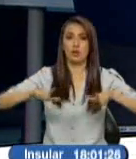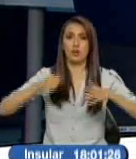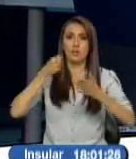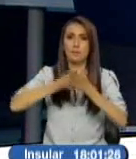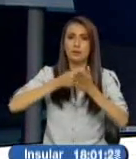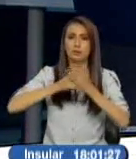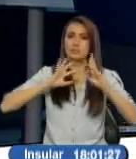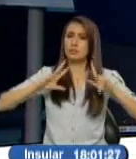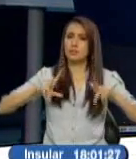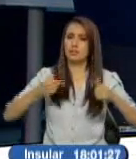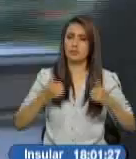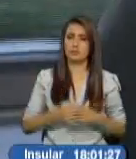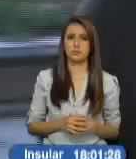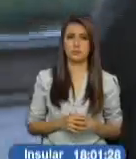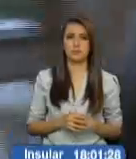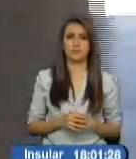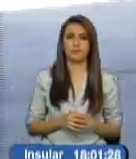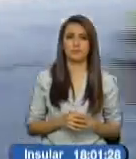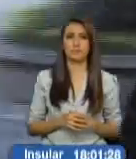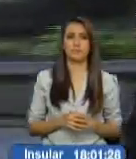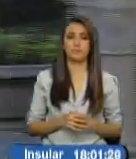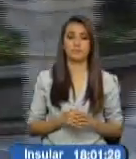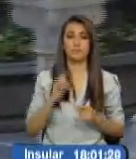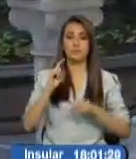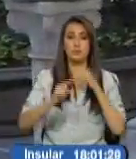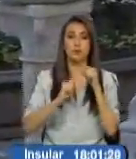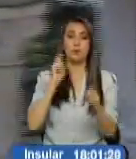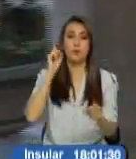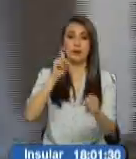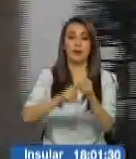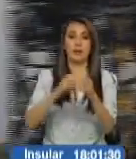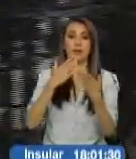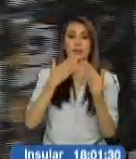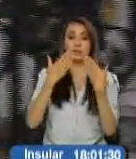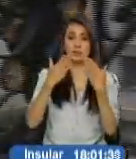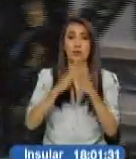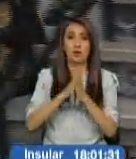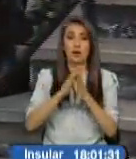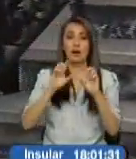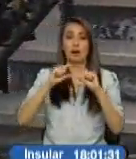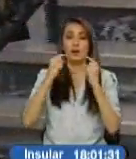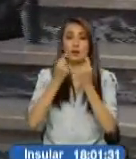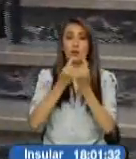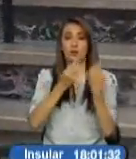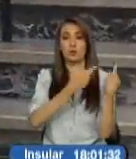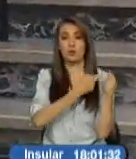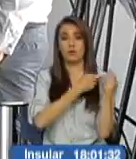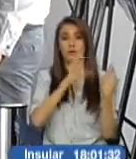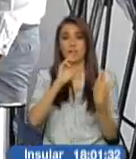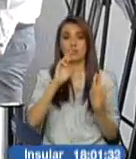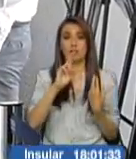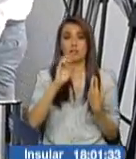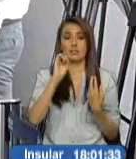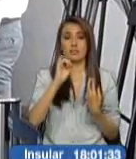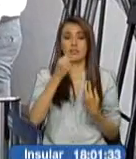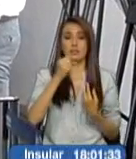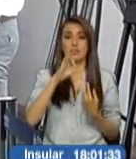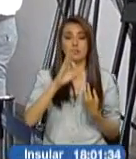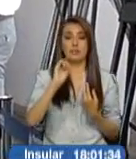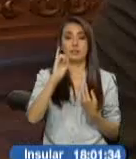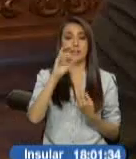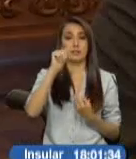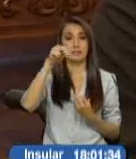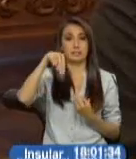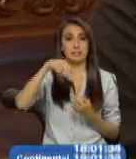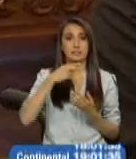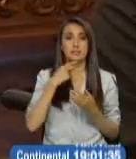la corrupción. A su ingreso a Palacio, quien preside la función de Transparencia y Control Social, Cristian Cruz, daba a conocer a la prensa la razón de